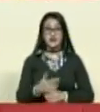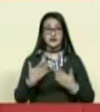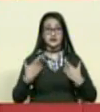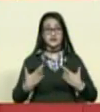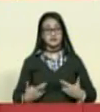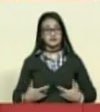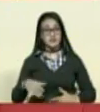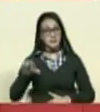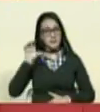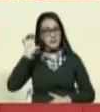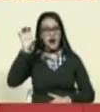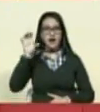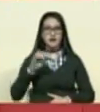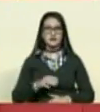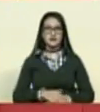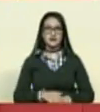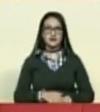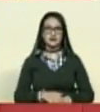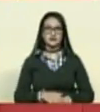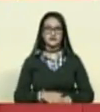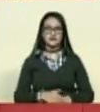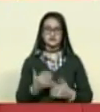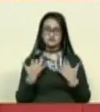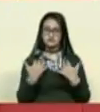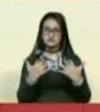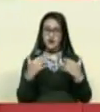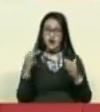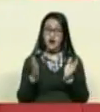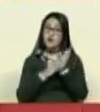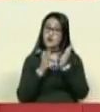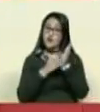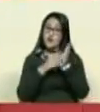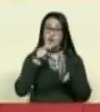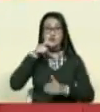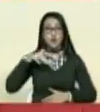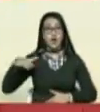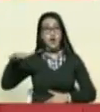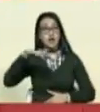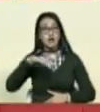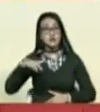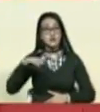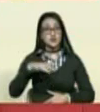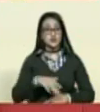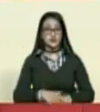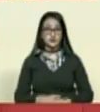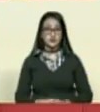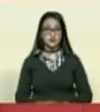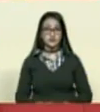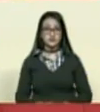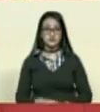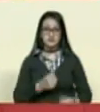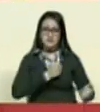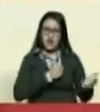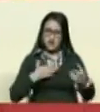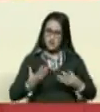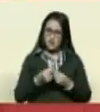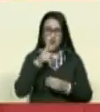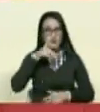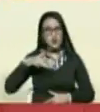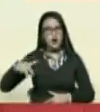uniforme patriota, que es aplaudido, admirado por nuestro pueblo, desayunando con el pueblo, bailando con el